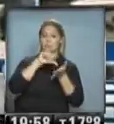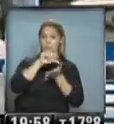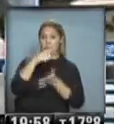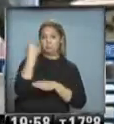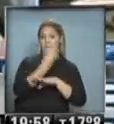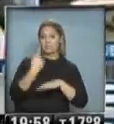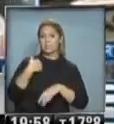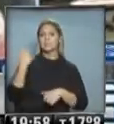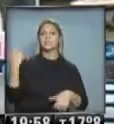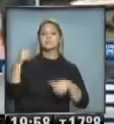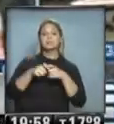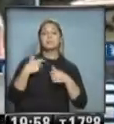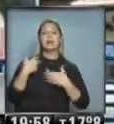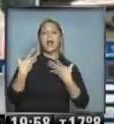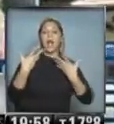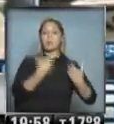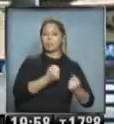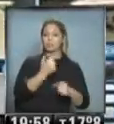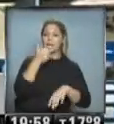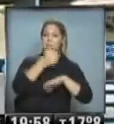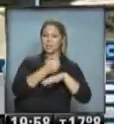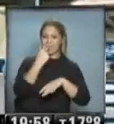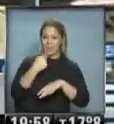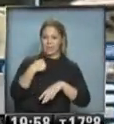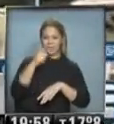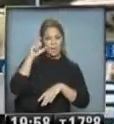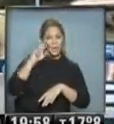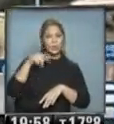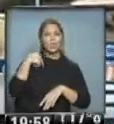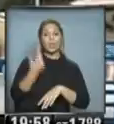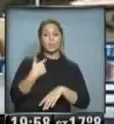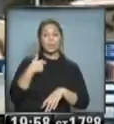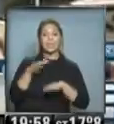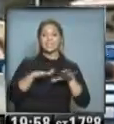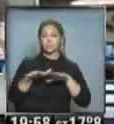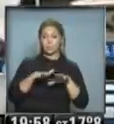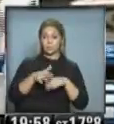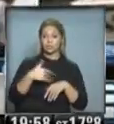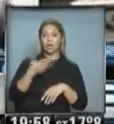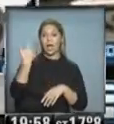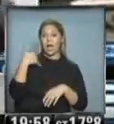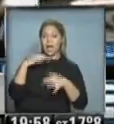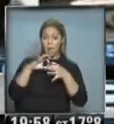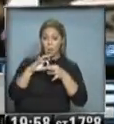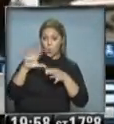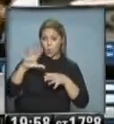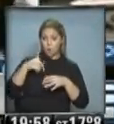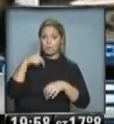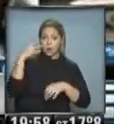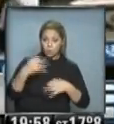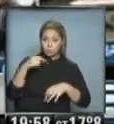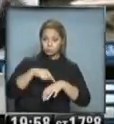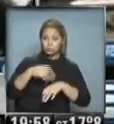UNASUR para expresar su respaldo al presidente Evo Morales luego del agravio sufrido en Europa. En estos